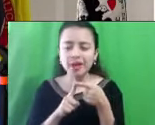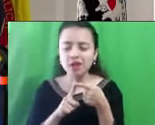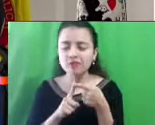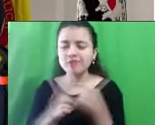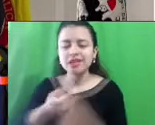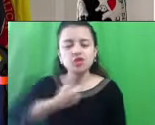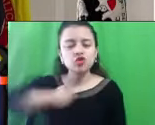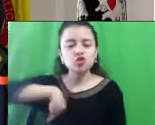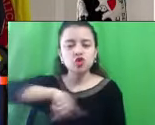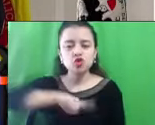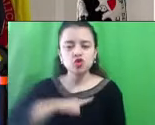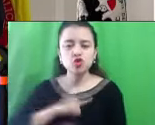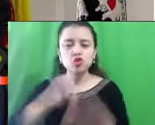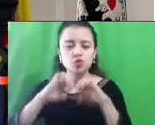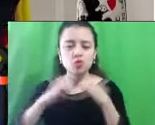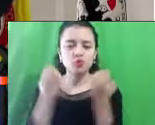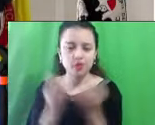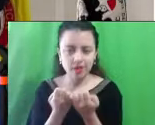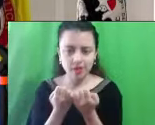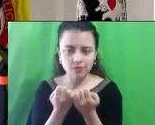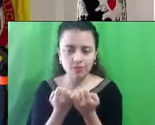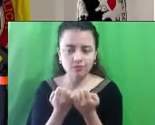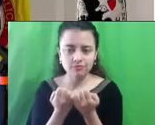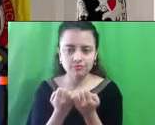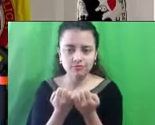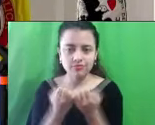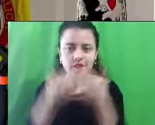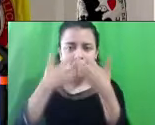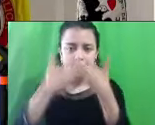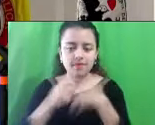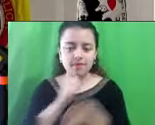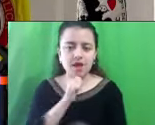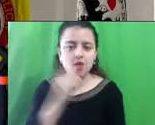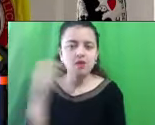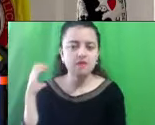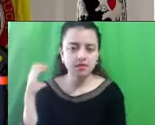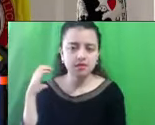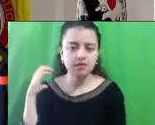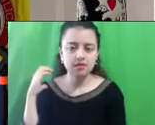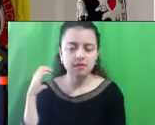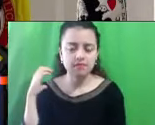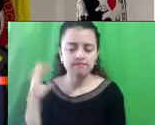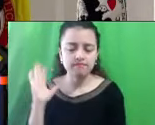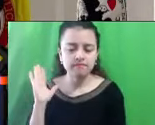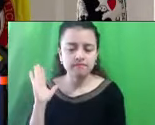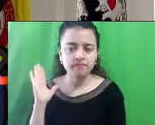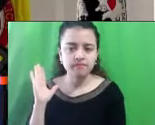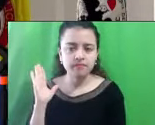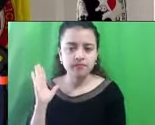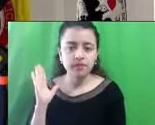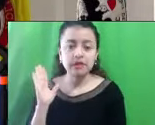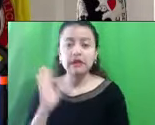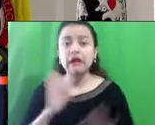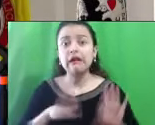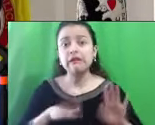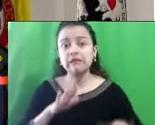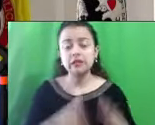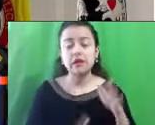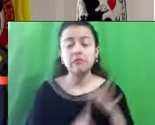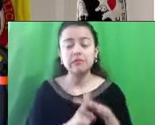las áreas de la empresa Aguas de Facatativá, en momentos que han sido bastante críticos. El